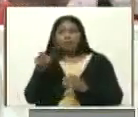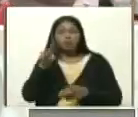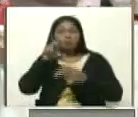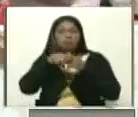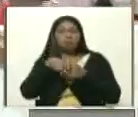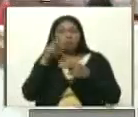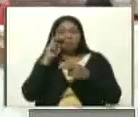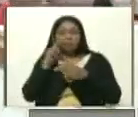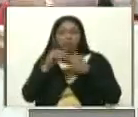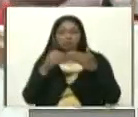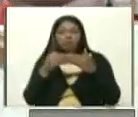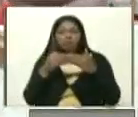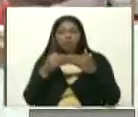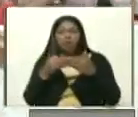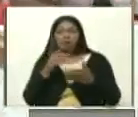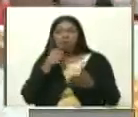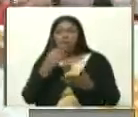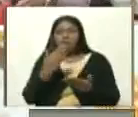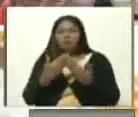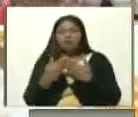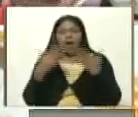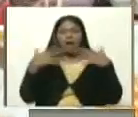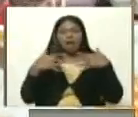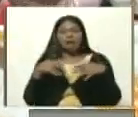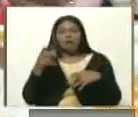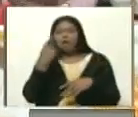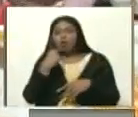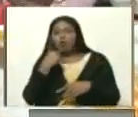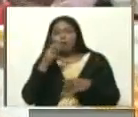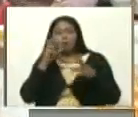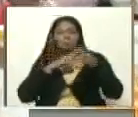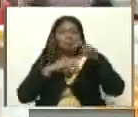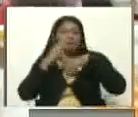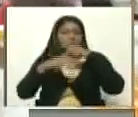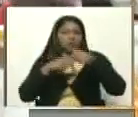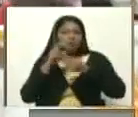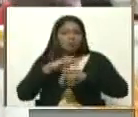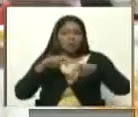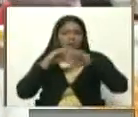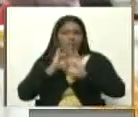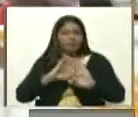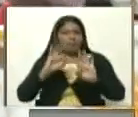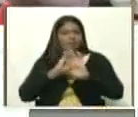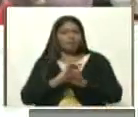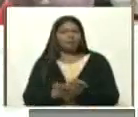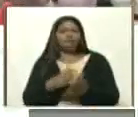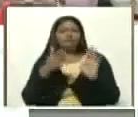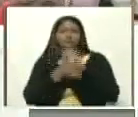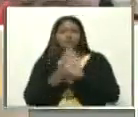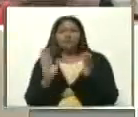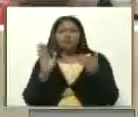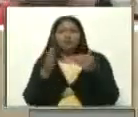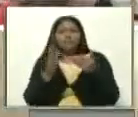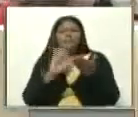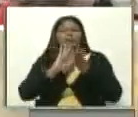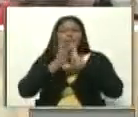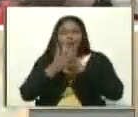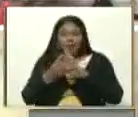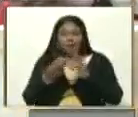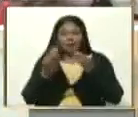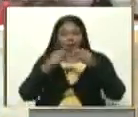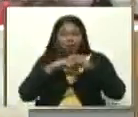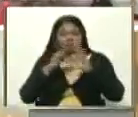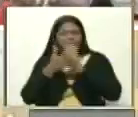tripulación estaba ni solicitado por alerta roja ni en ningún proceso de investigación. ¿Qué ocurrió aquí? Para concluir,